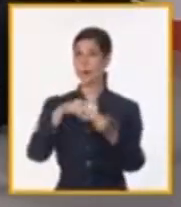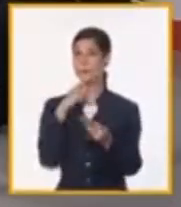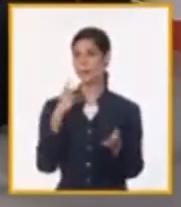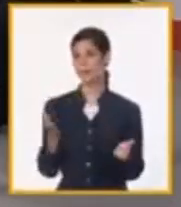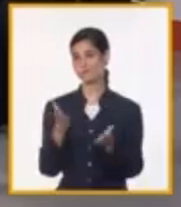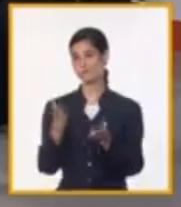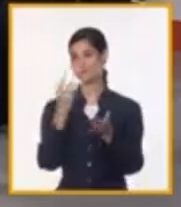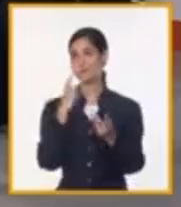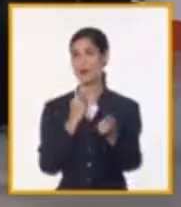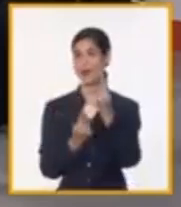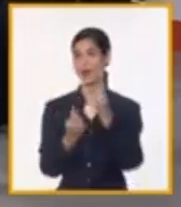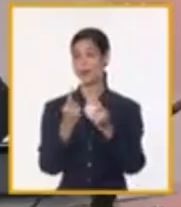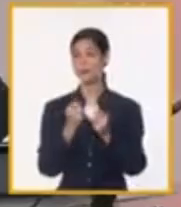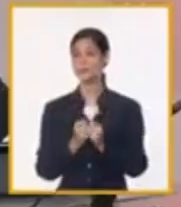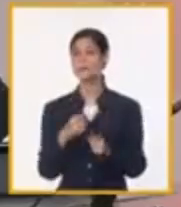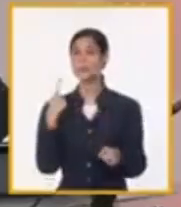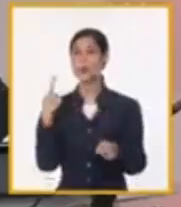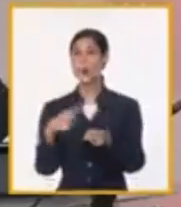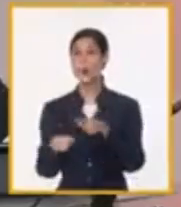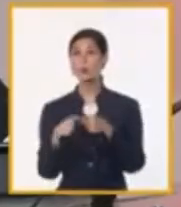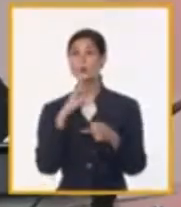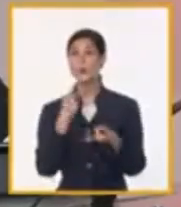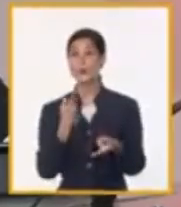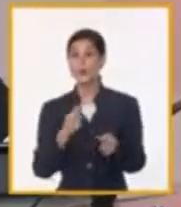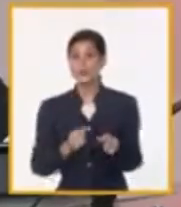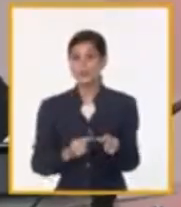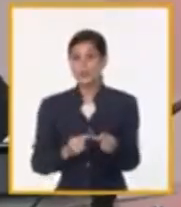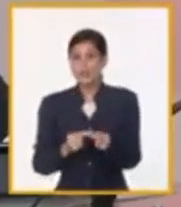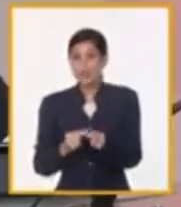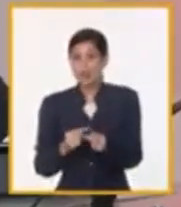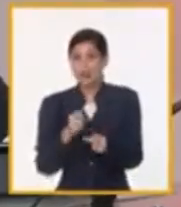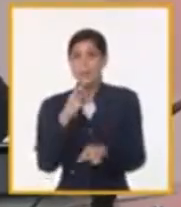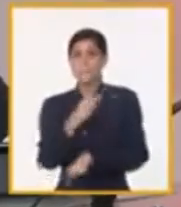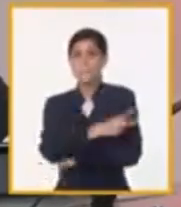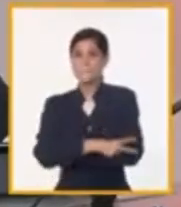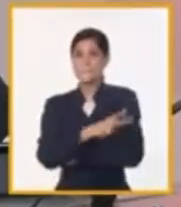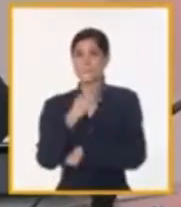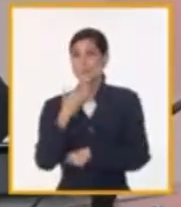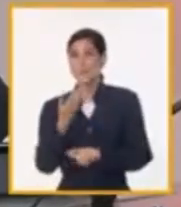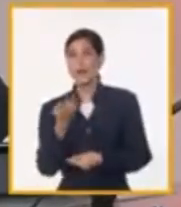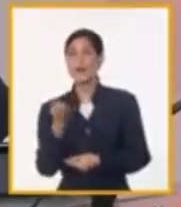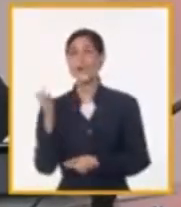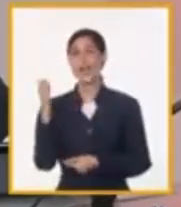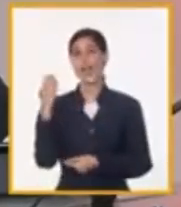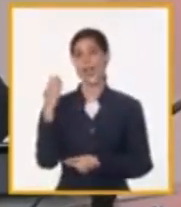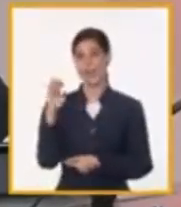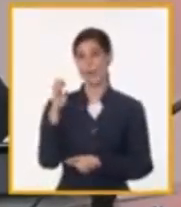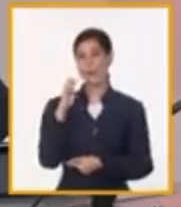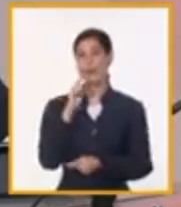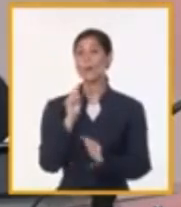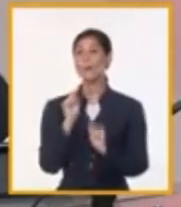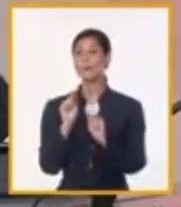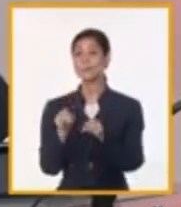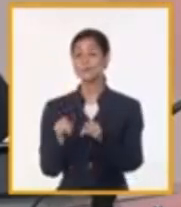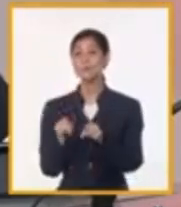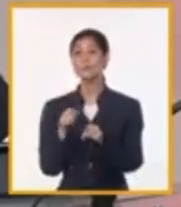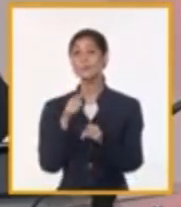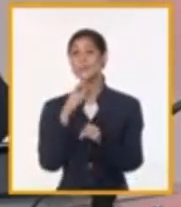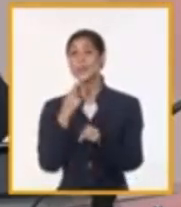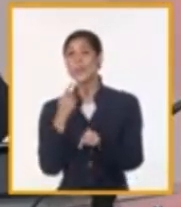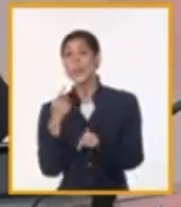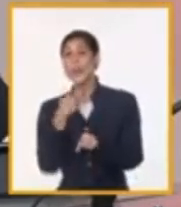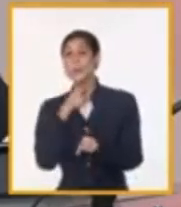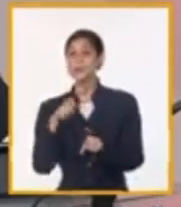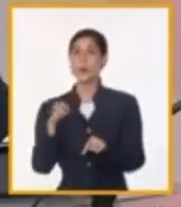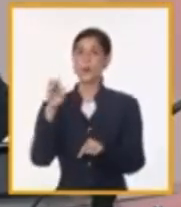muy cerquita de Venezuela estoy hablando de Ecuador que también es centro de debate no solamente por la situ interna que tiene el tema